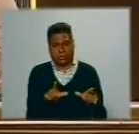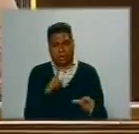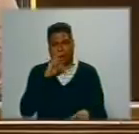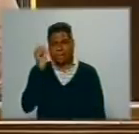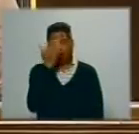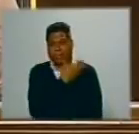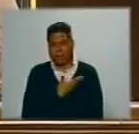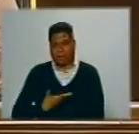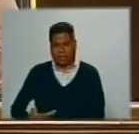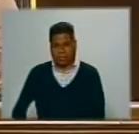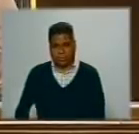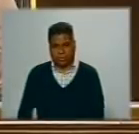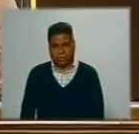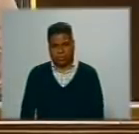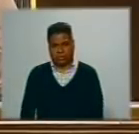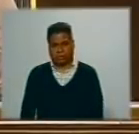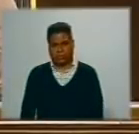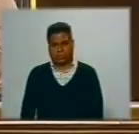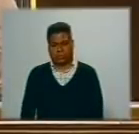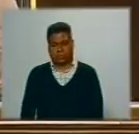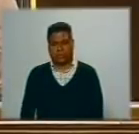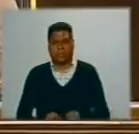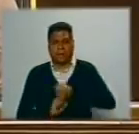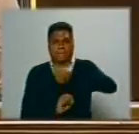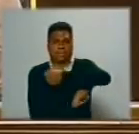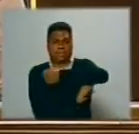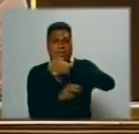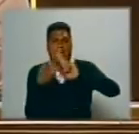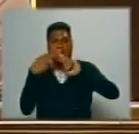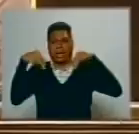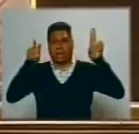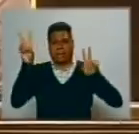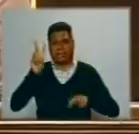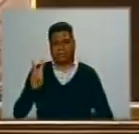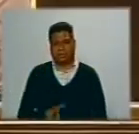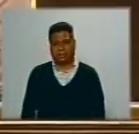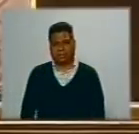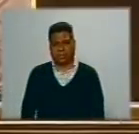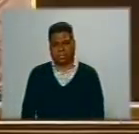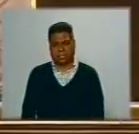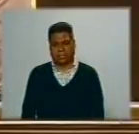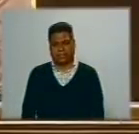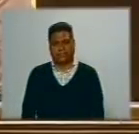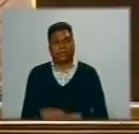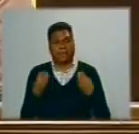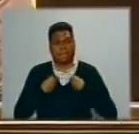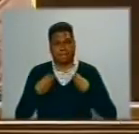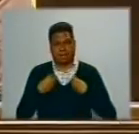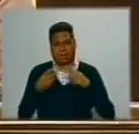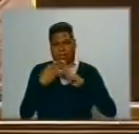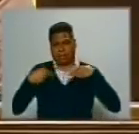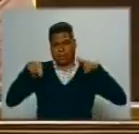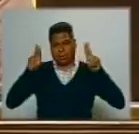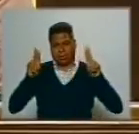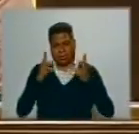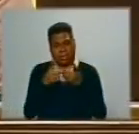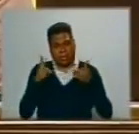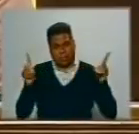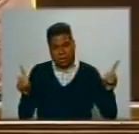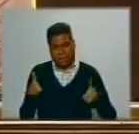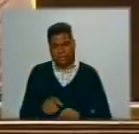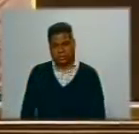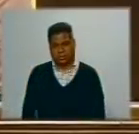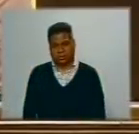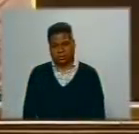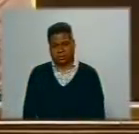de consolidar la paz de Venezuela, la convivencia pacífica, la convivencia democrática, por el bienestar de nuestro